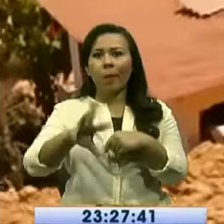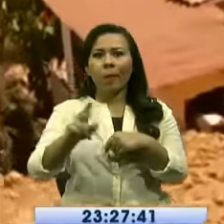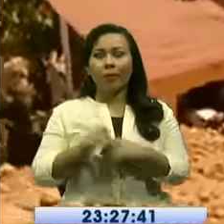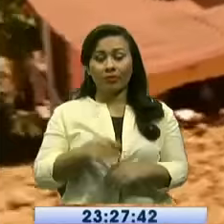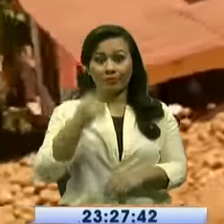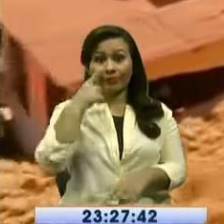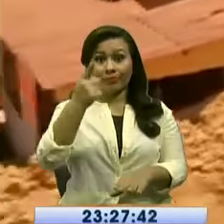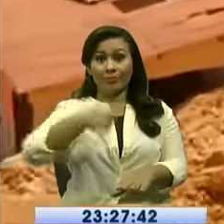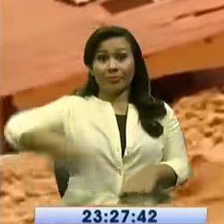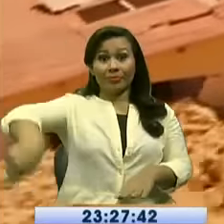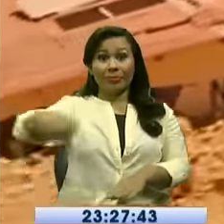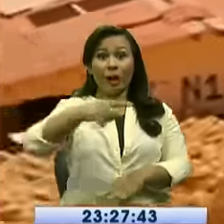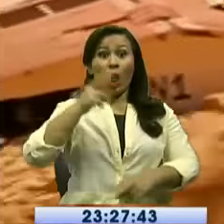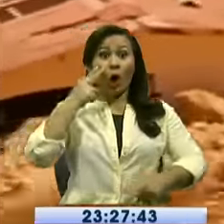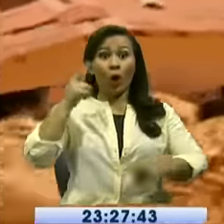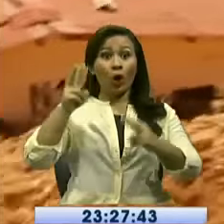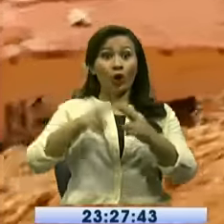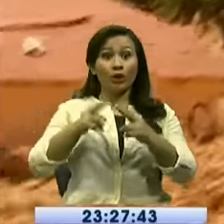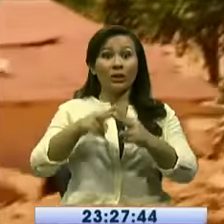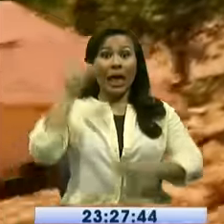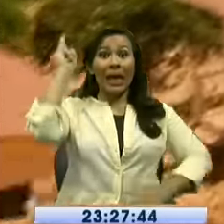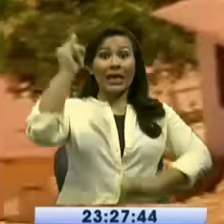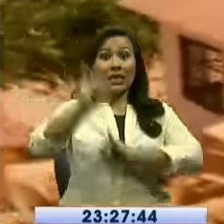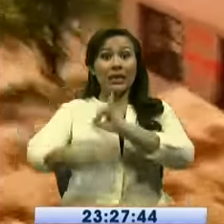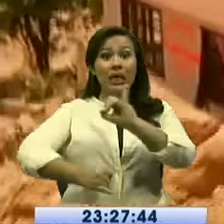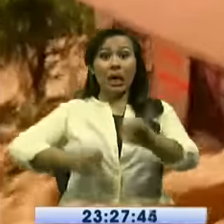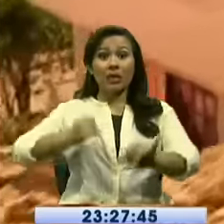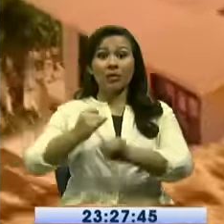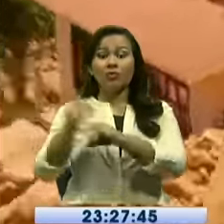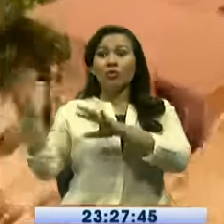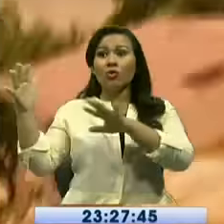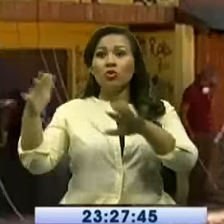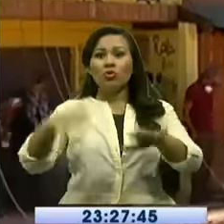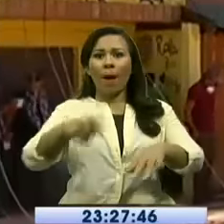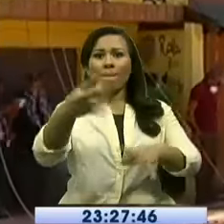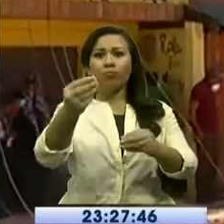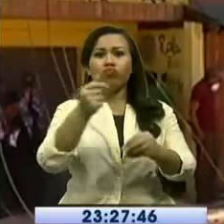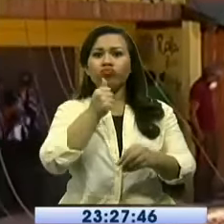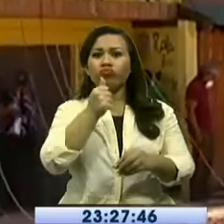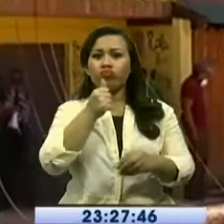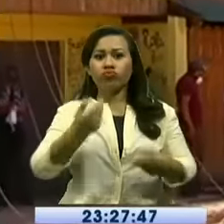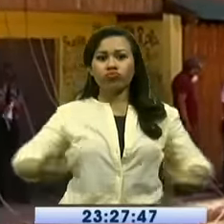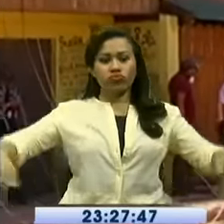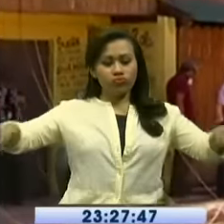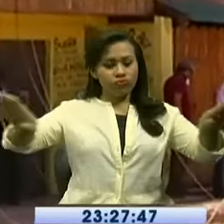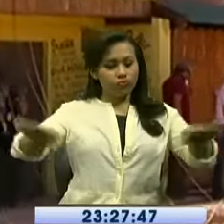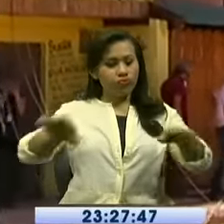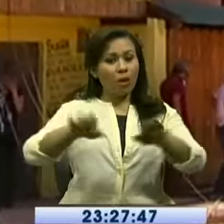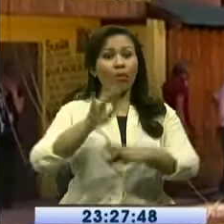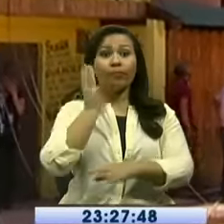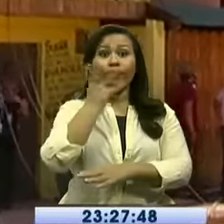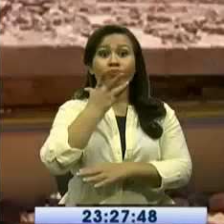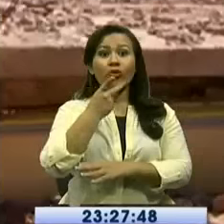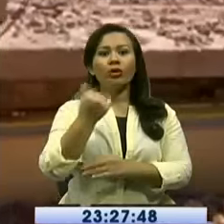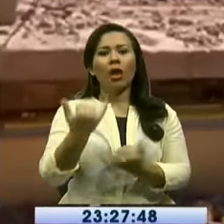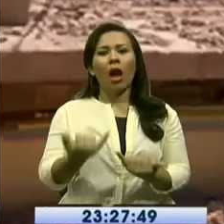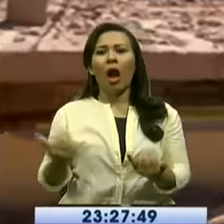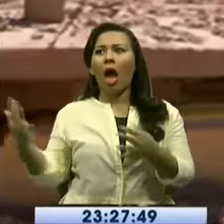conocido internacionalmente por la ambrosía de su clima y mar. Hoy está en los ojos del país y el